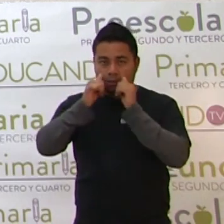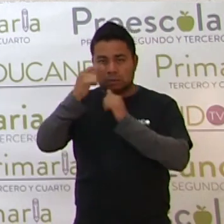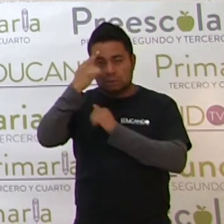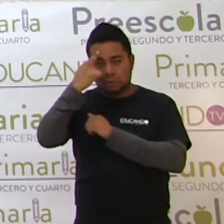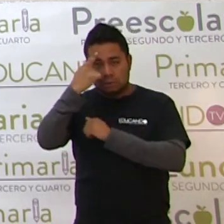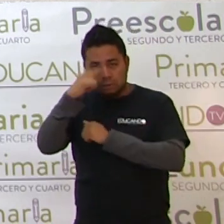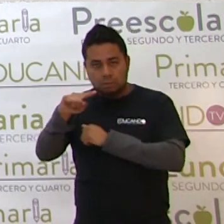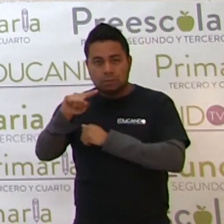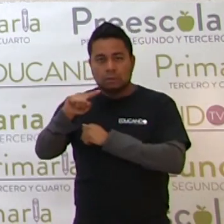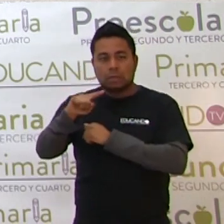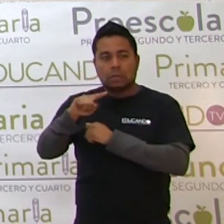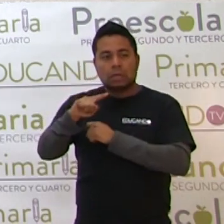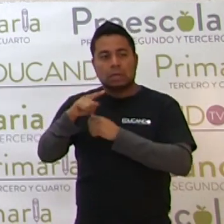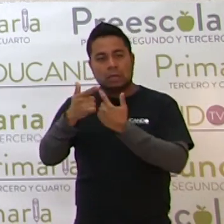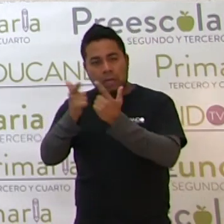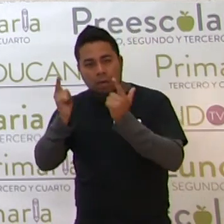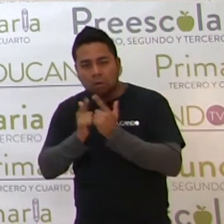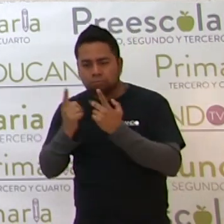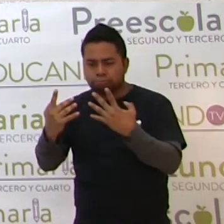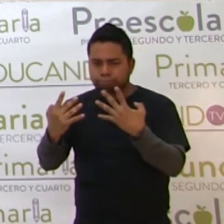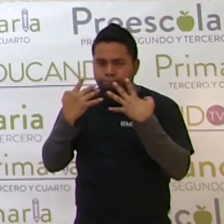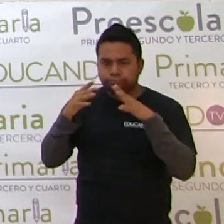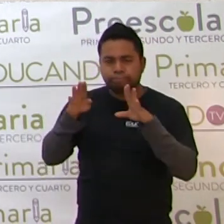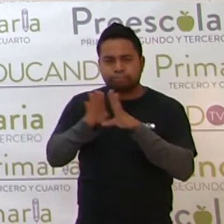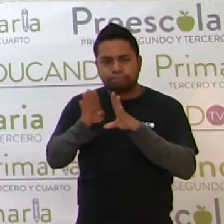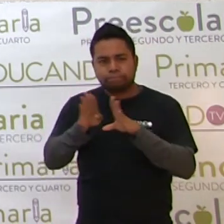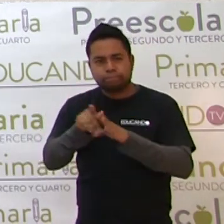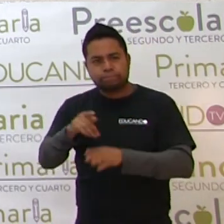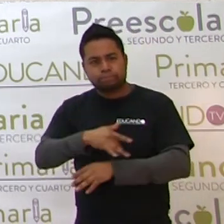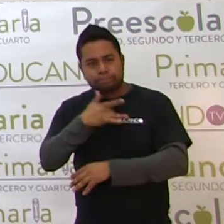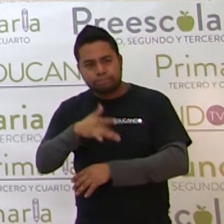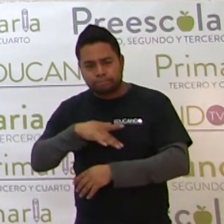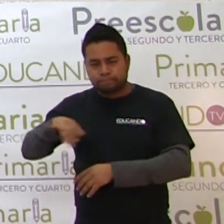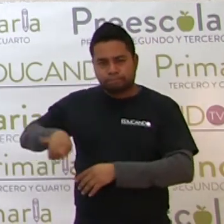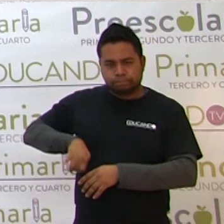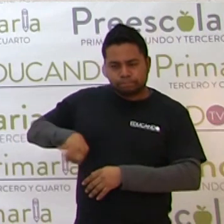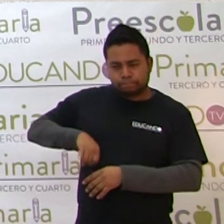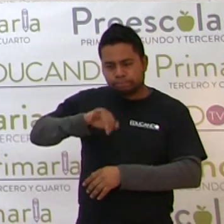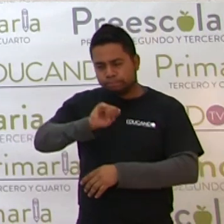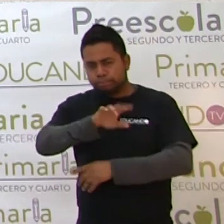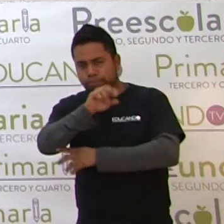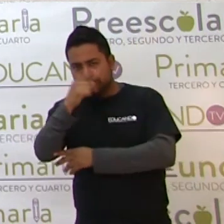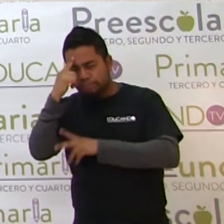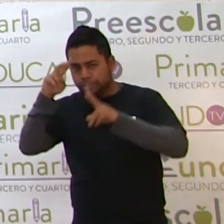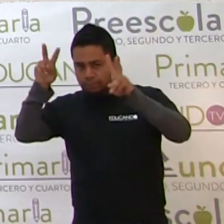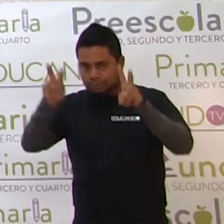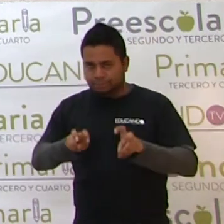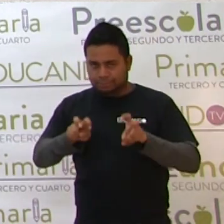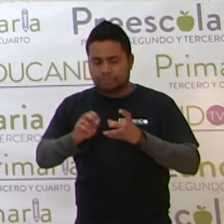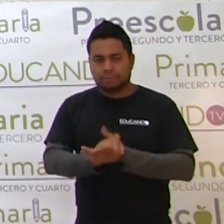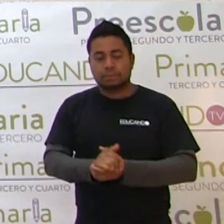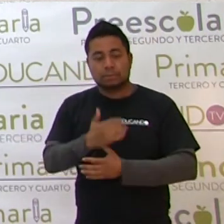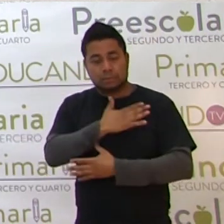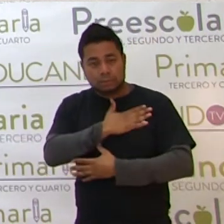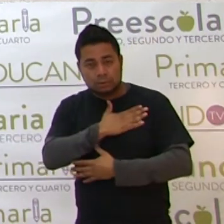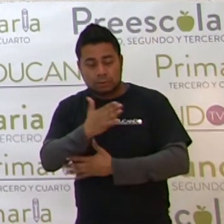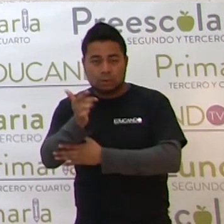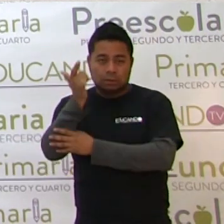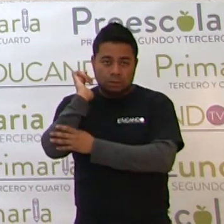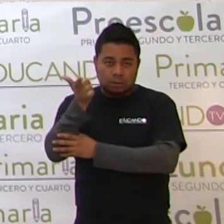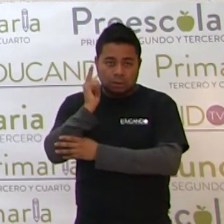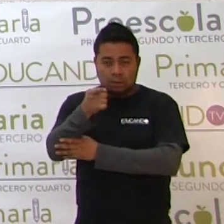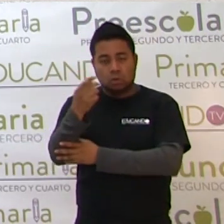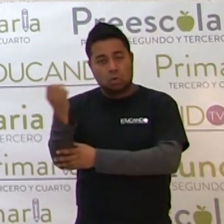reacciones del grupo, del público, que si se sienten interesados o no en este tema. Bueno, esperemos